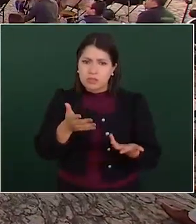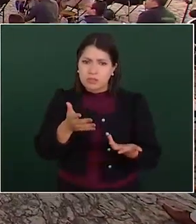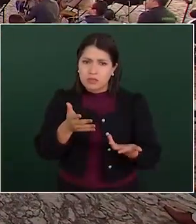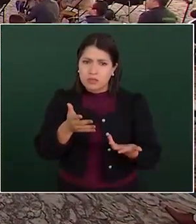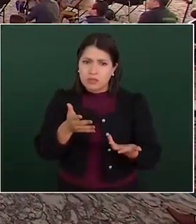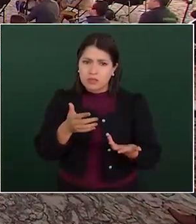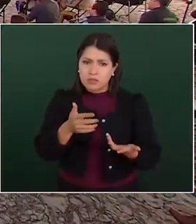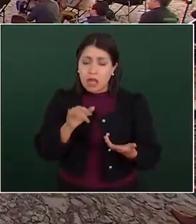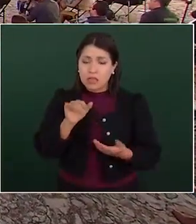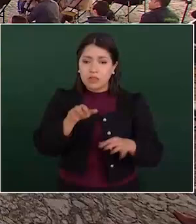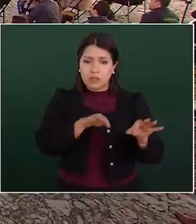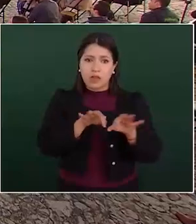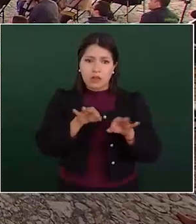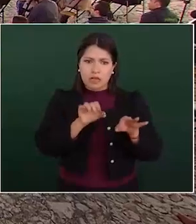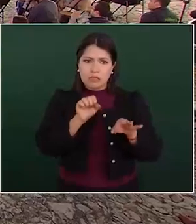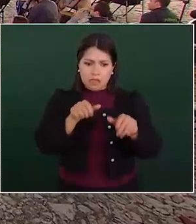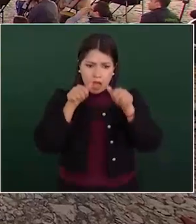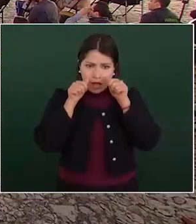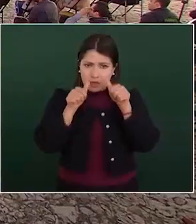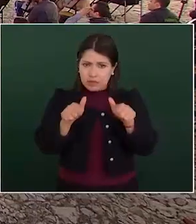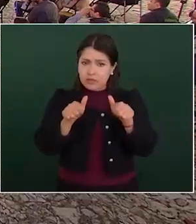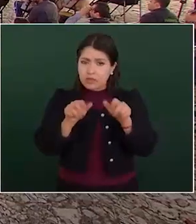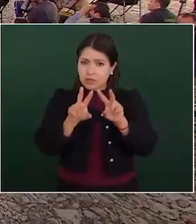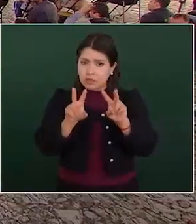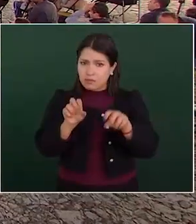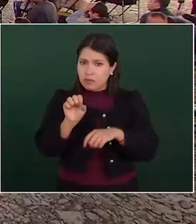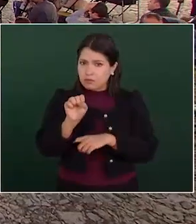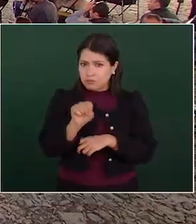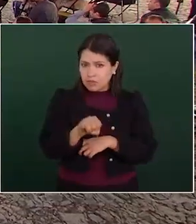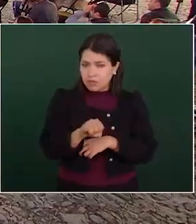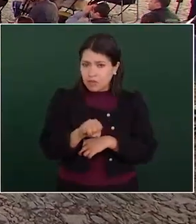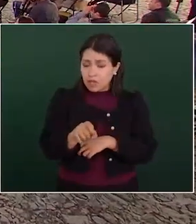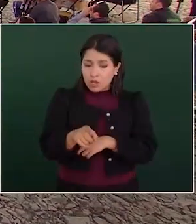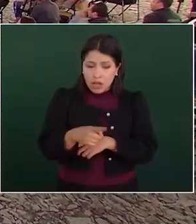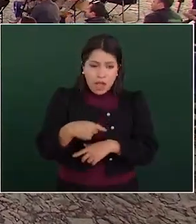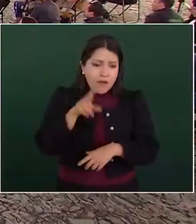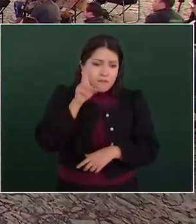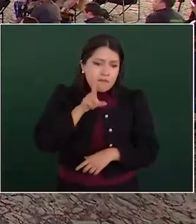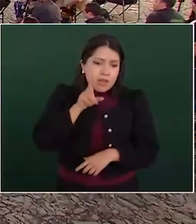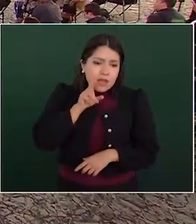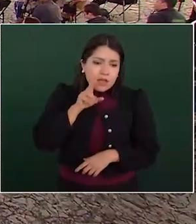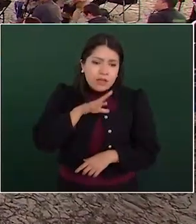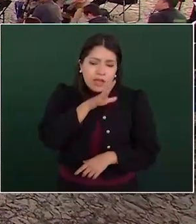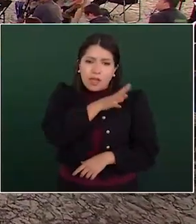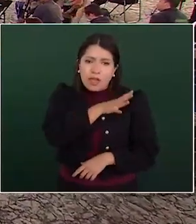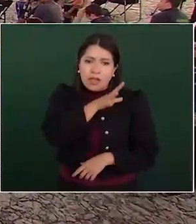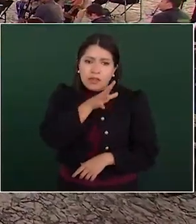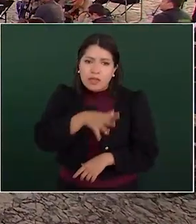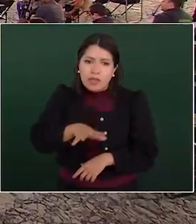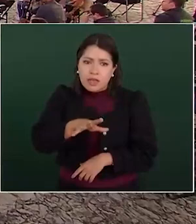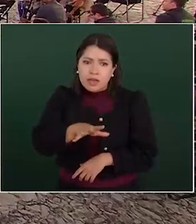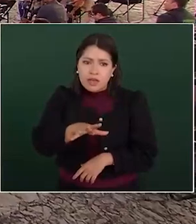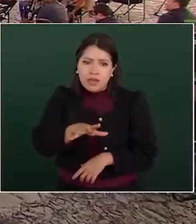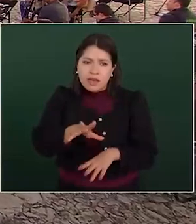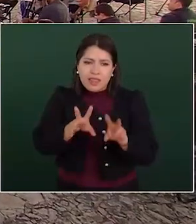sí se está trabajando en eso. Sí estamos investigando. A ver, general, lo de los